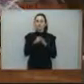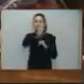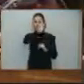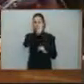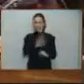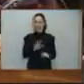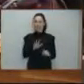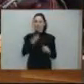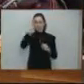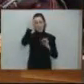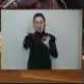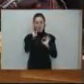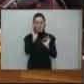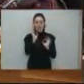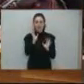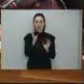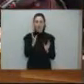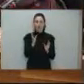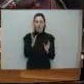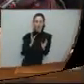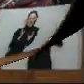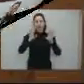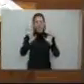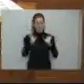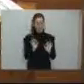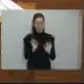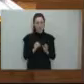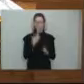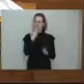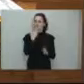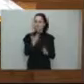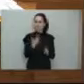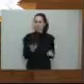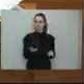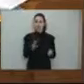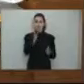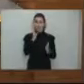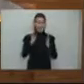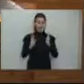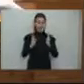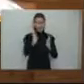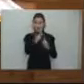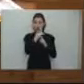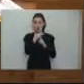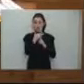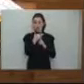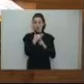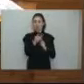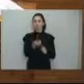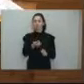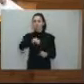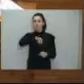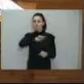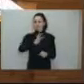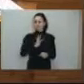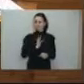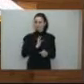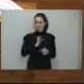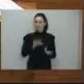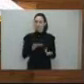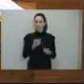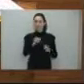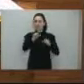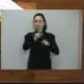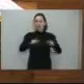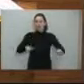parece razonable y nos parece que lo exigen los tiempos. En tiempos como los que nos está tocando vivir, que los ciudadanos nos